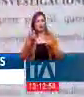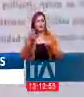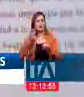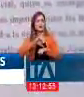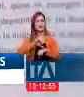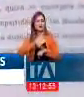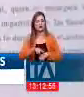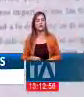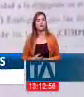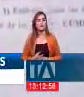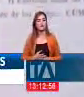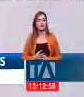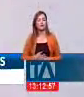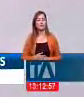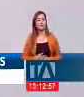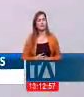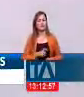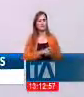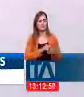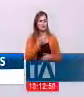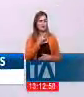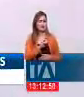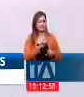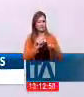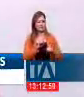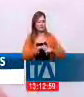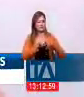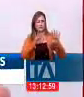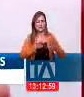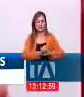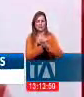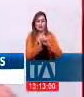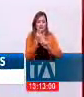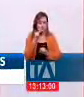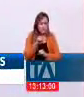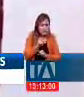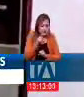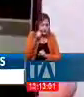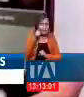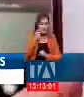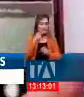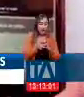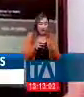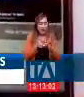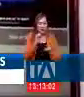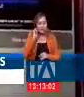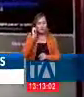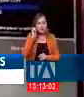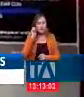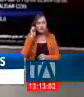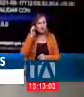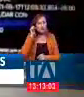12:05. Jamás el 16 de mayo a las 10 a.m. como hizo aparecer la fiscal general del Estado en